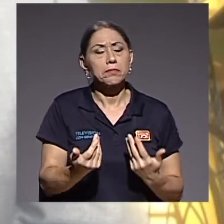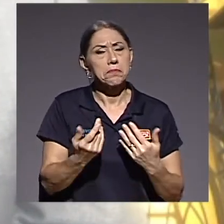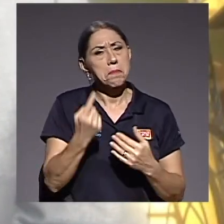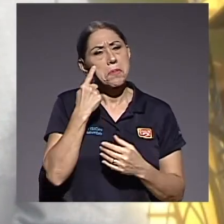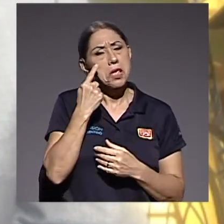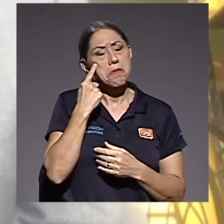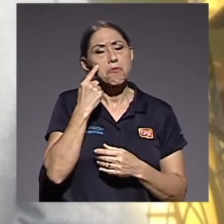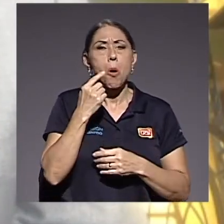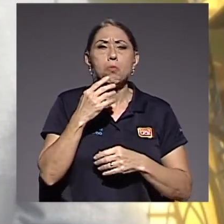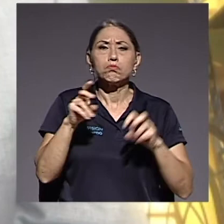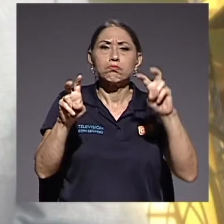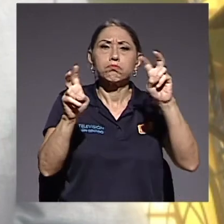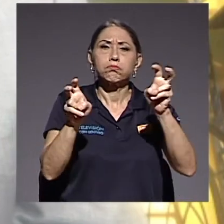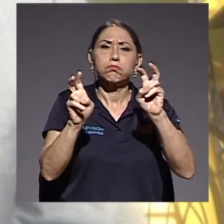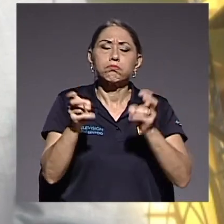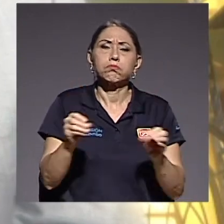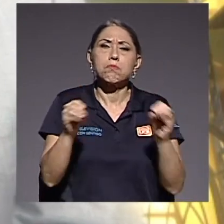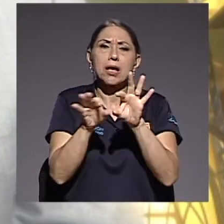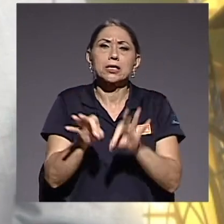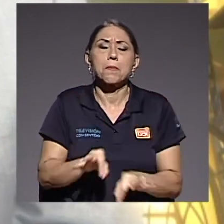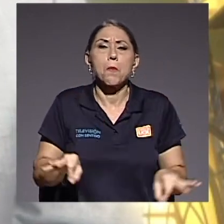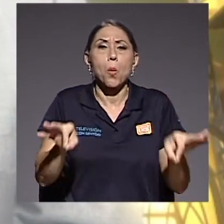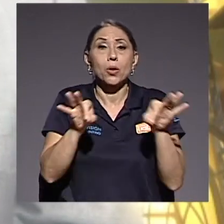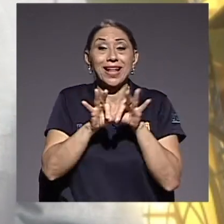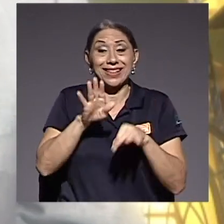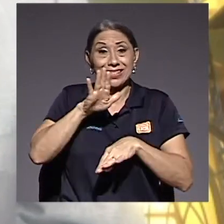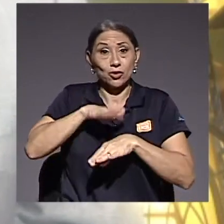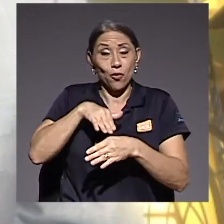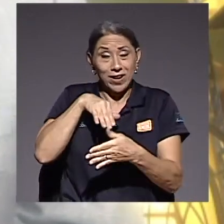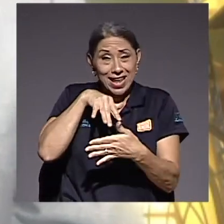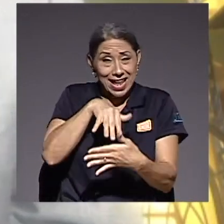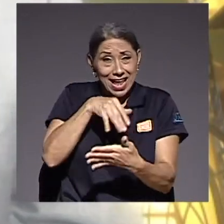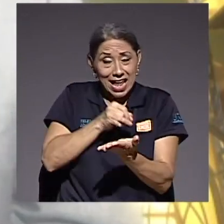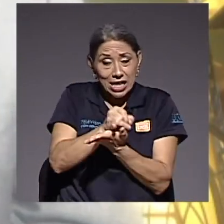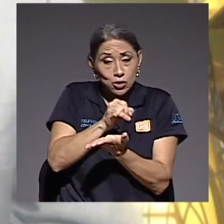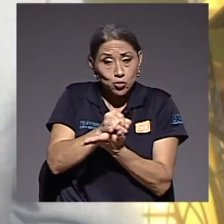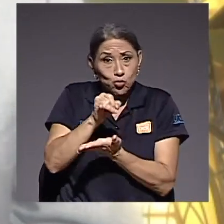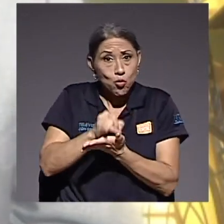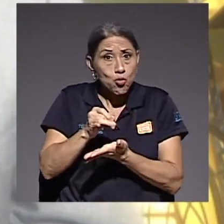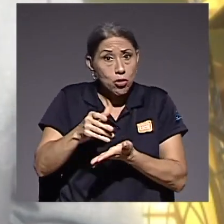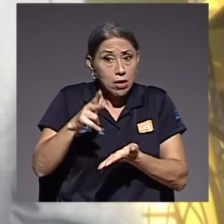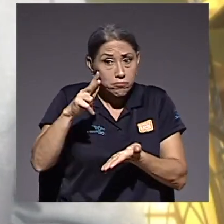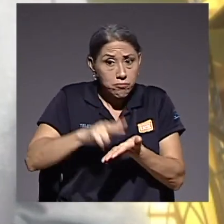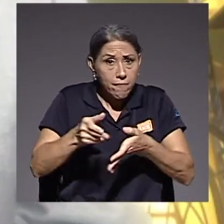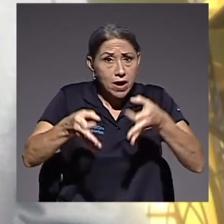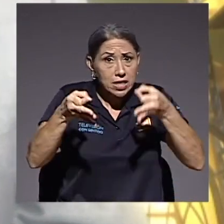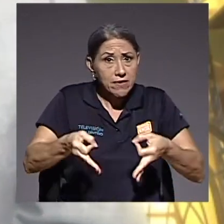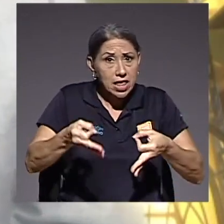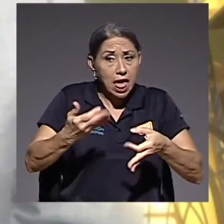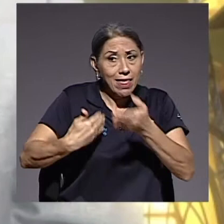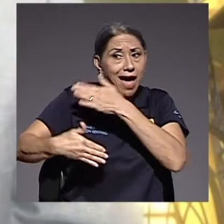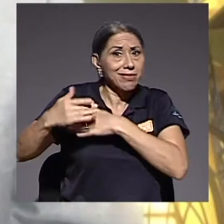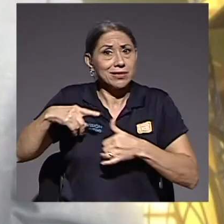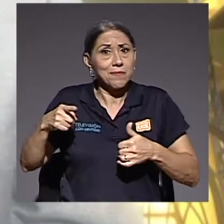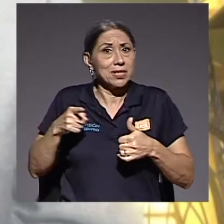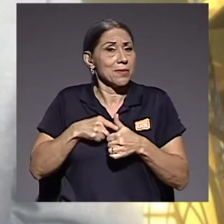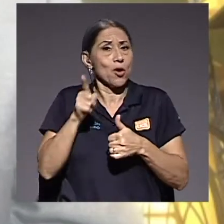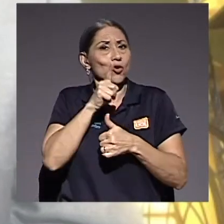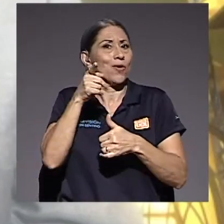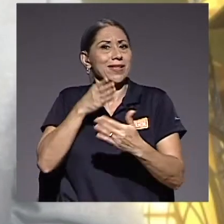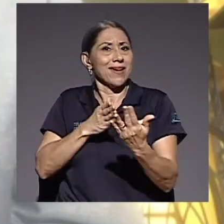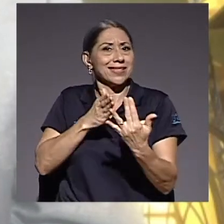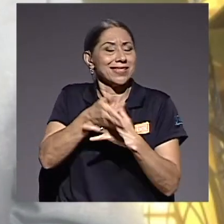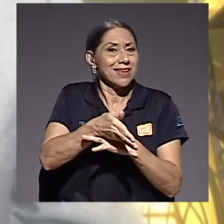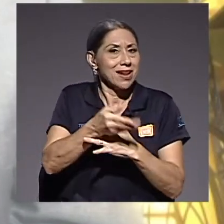más importantes del estudio de factibilidad, que al principio no estaban accesibles porque eran secretos. Gracias a Dios